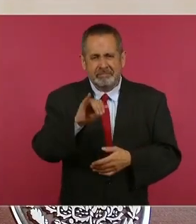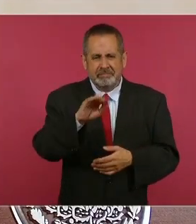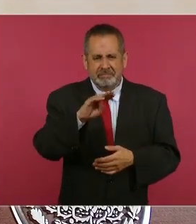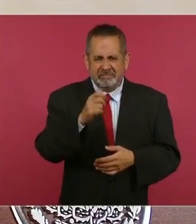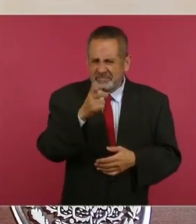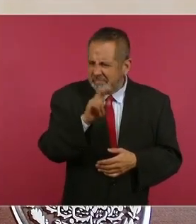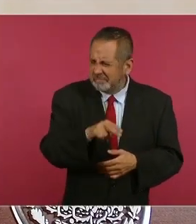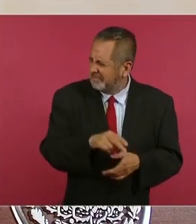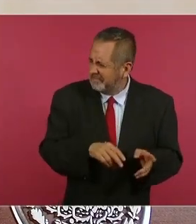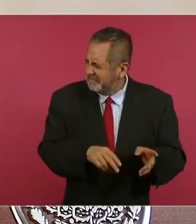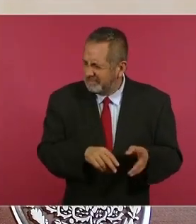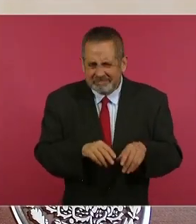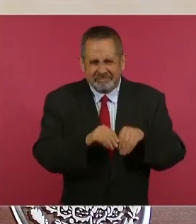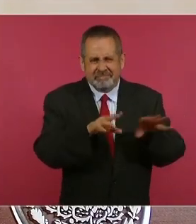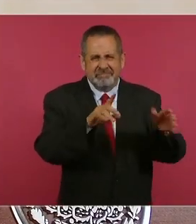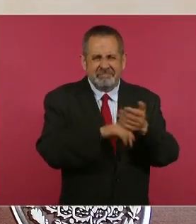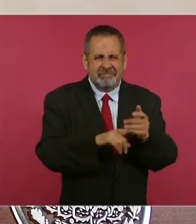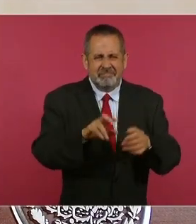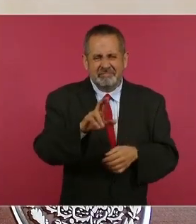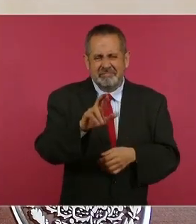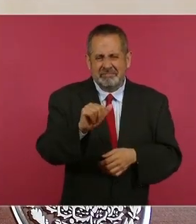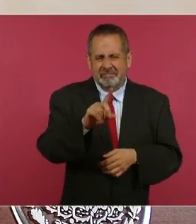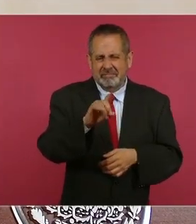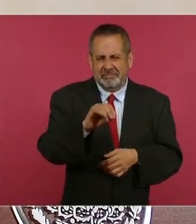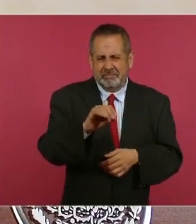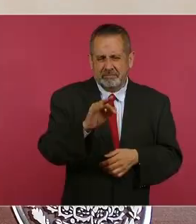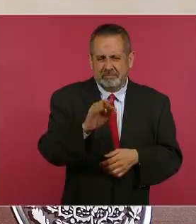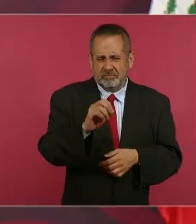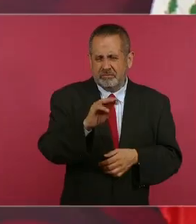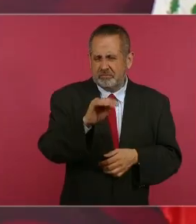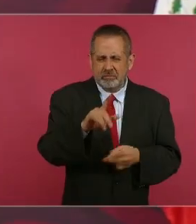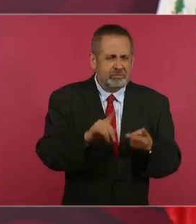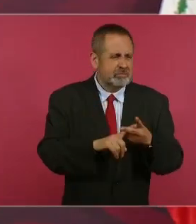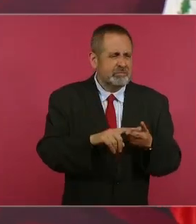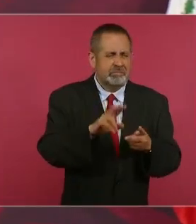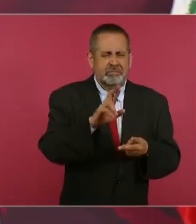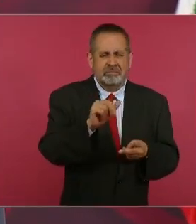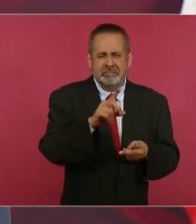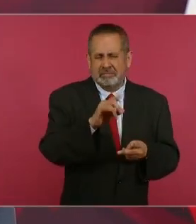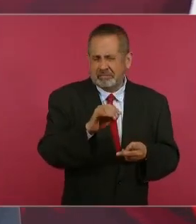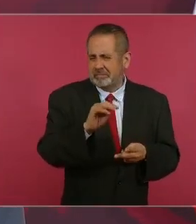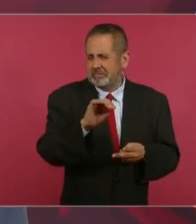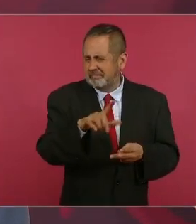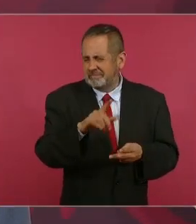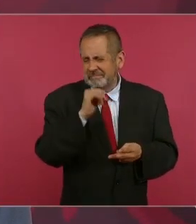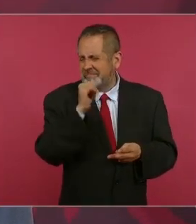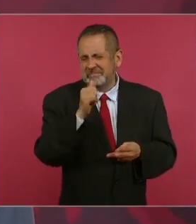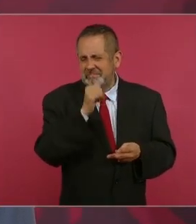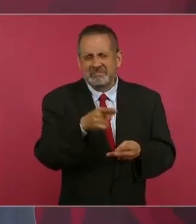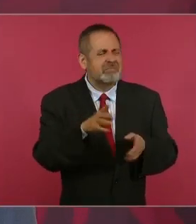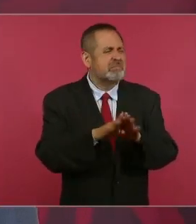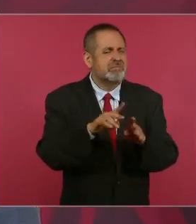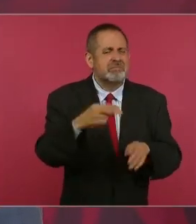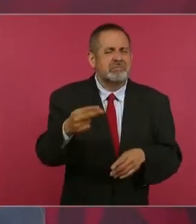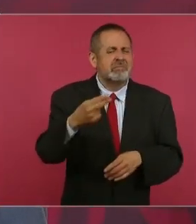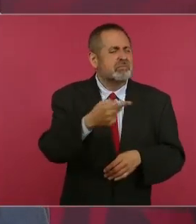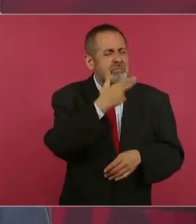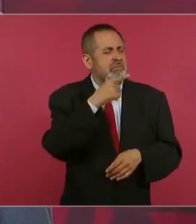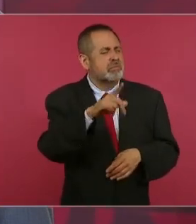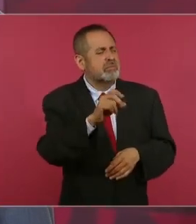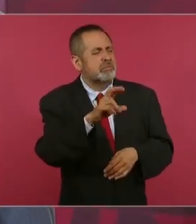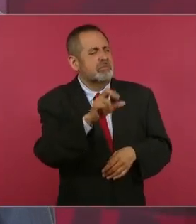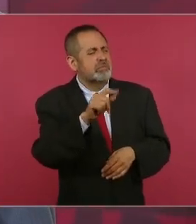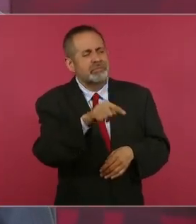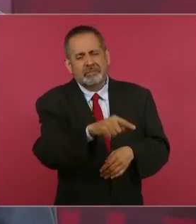Imagen, ni en Radio Fórmula, ni en Radio Mil, ni en, ¿cómo se llama la de Loret?